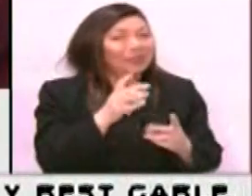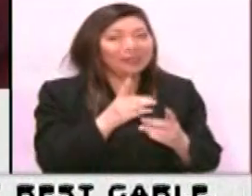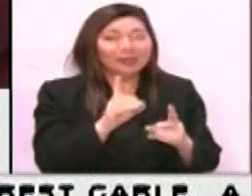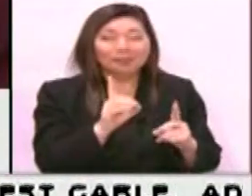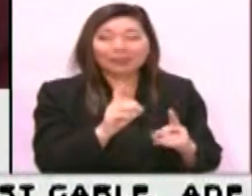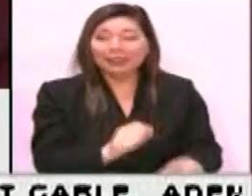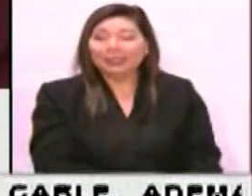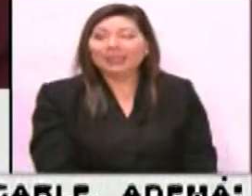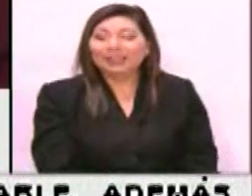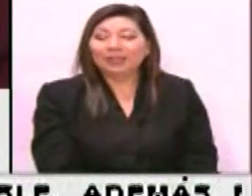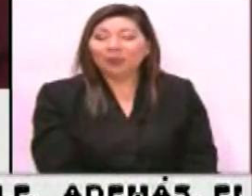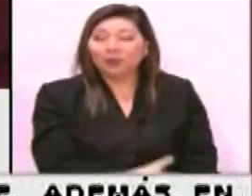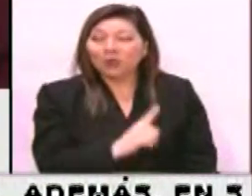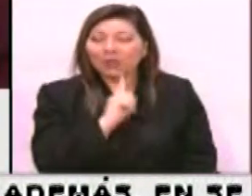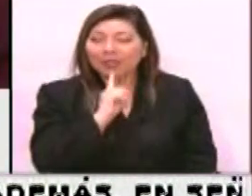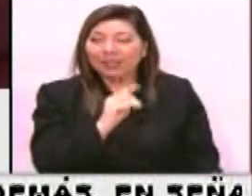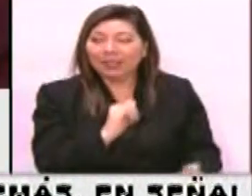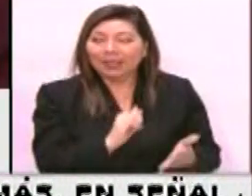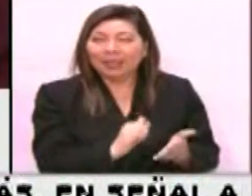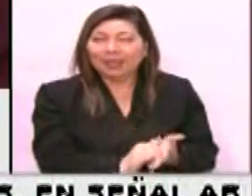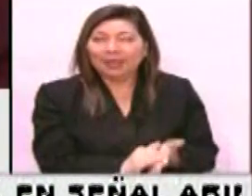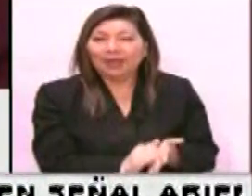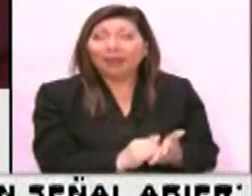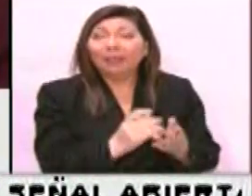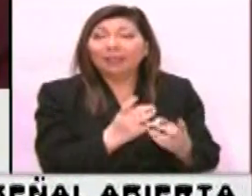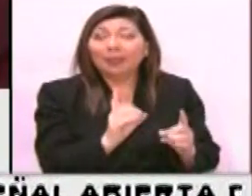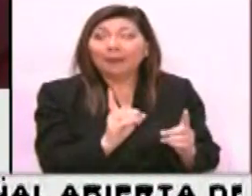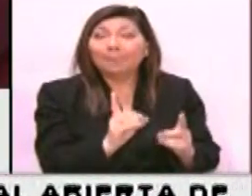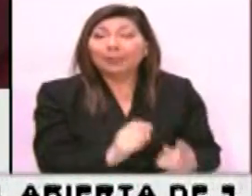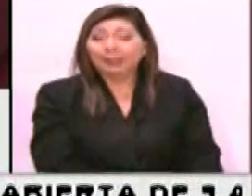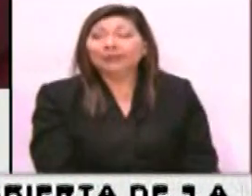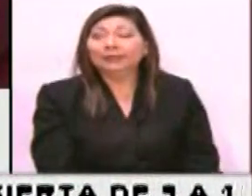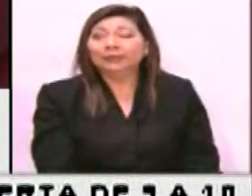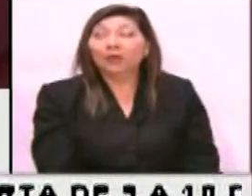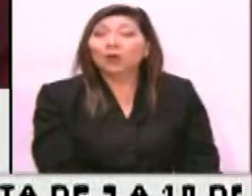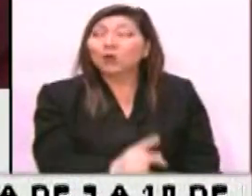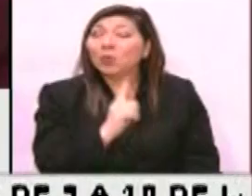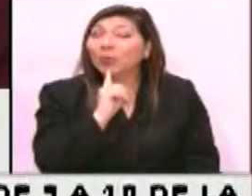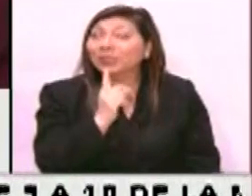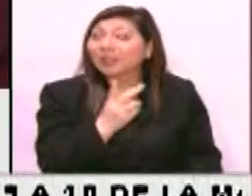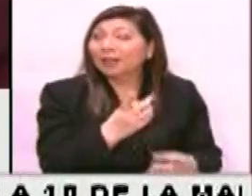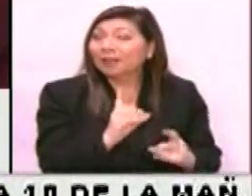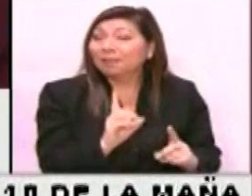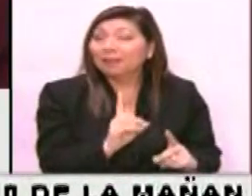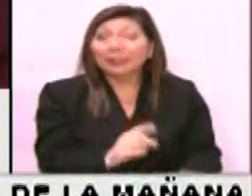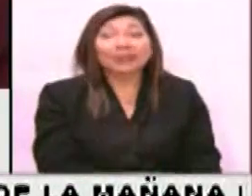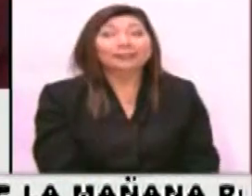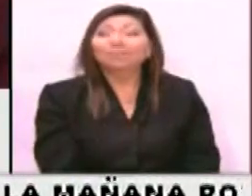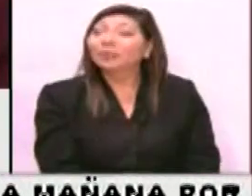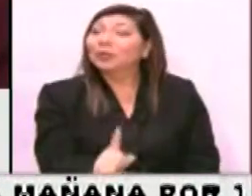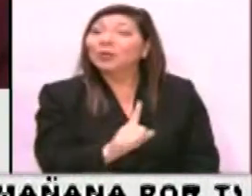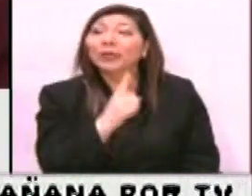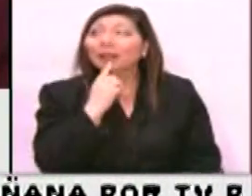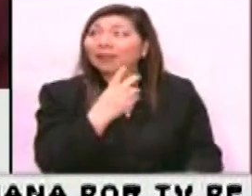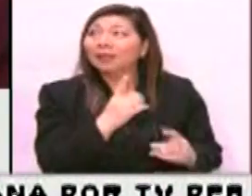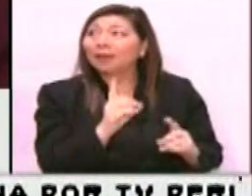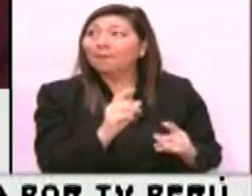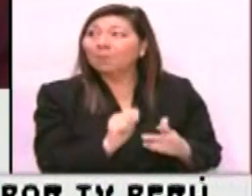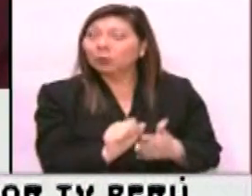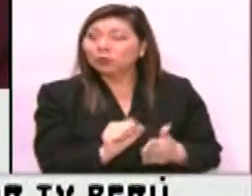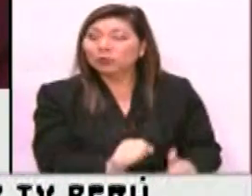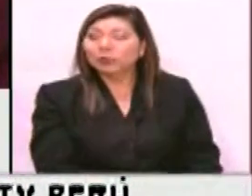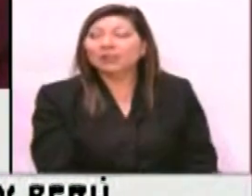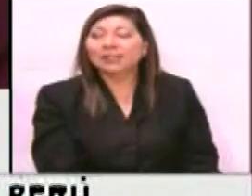por Bristol, no es el diputado por Norwich, no es el diputado por Norfolk, no es el diputado por